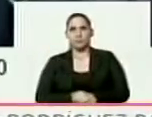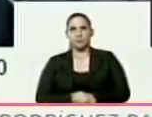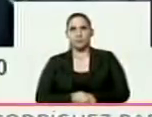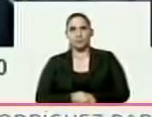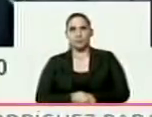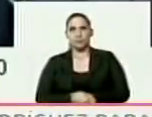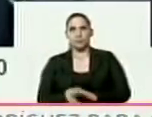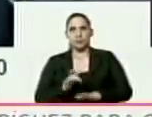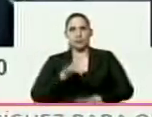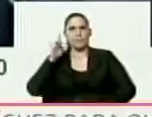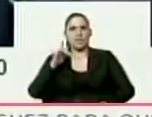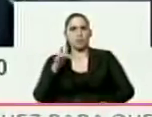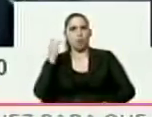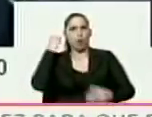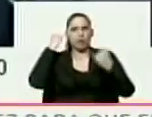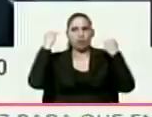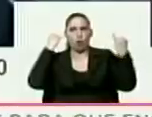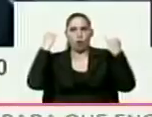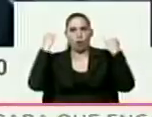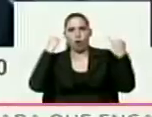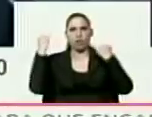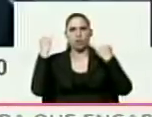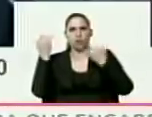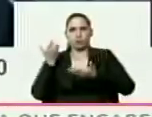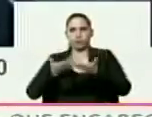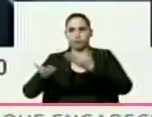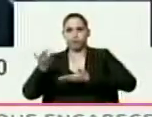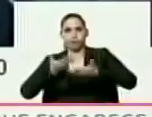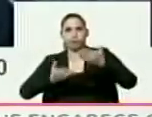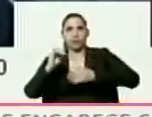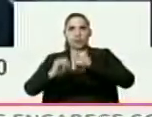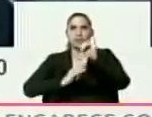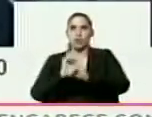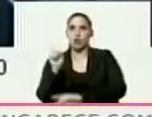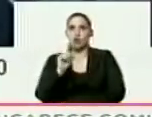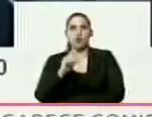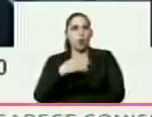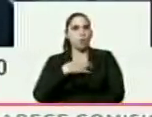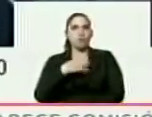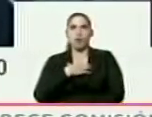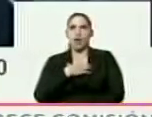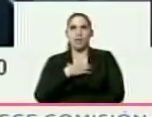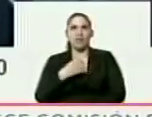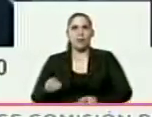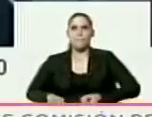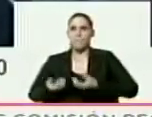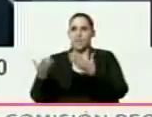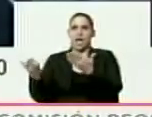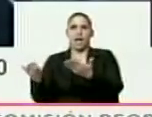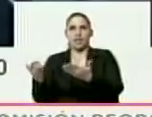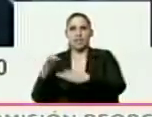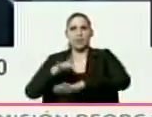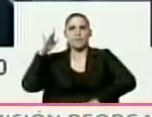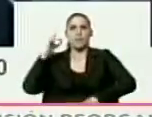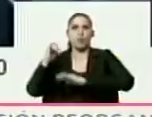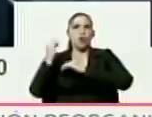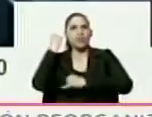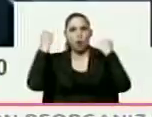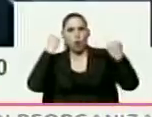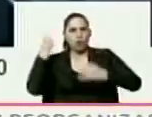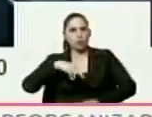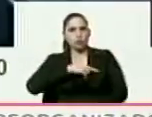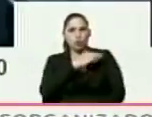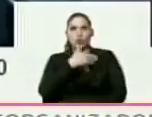Extremismo ideológico. Las relaciones internacionales no se pueden guiar por el extremismo ideológico. Nosotros